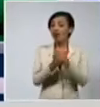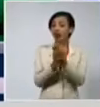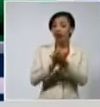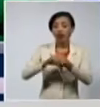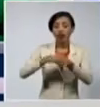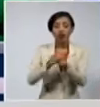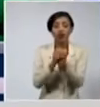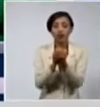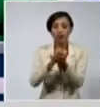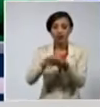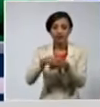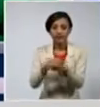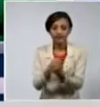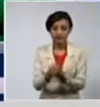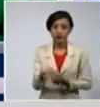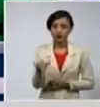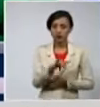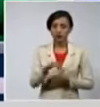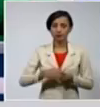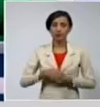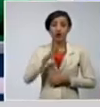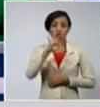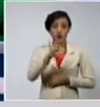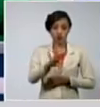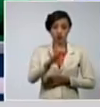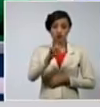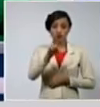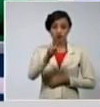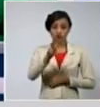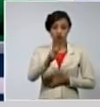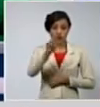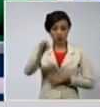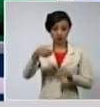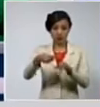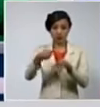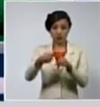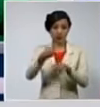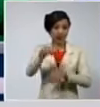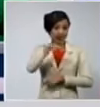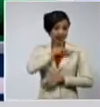que se diagnosticaron en el día de ayer, el